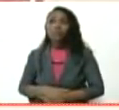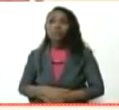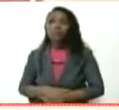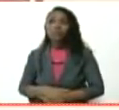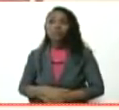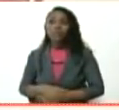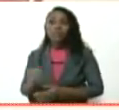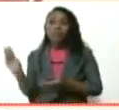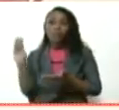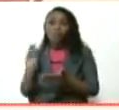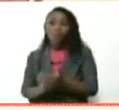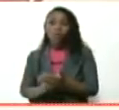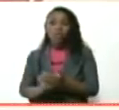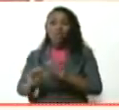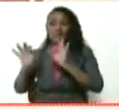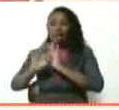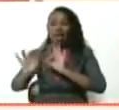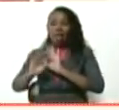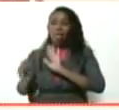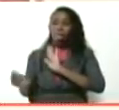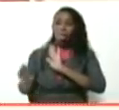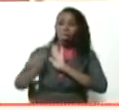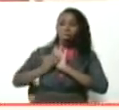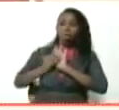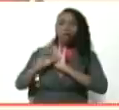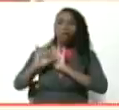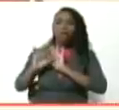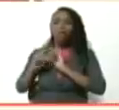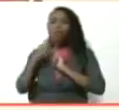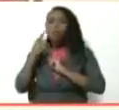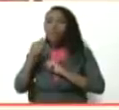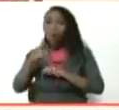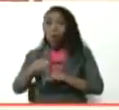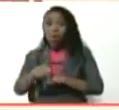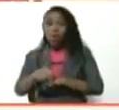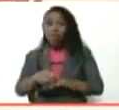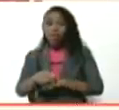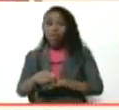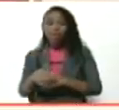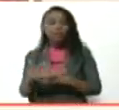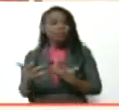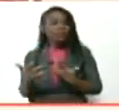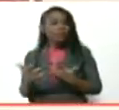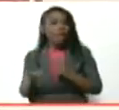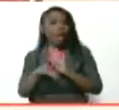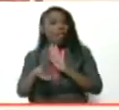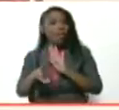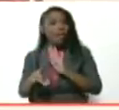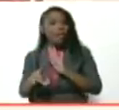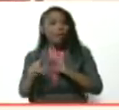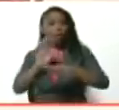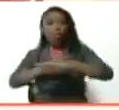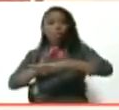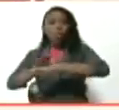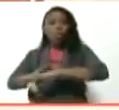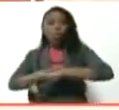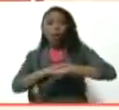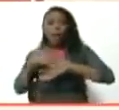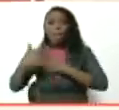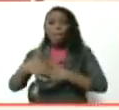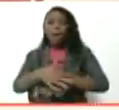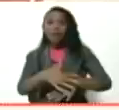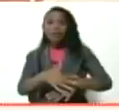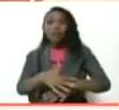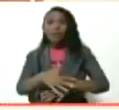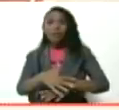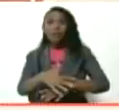se impone, sin que nadie se las imponga. Decir hoy que la derecha va a convocar una marcha porque ahora